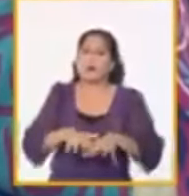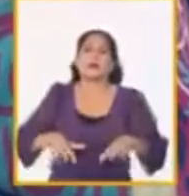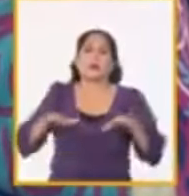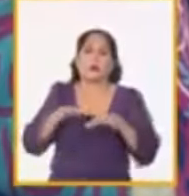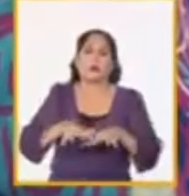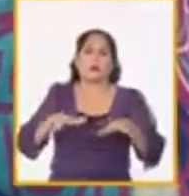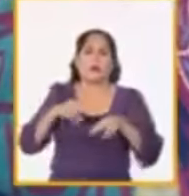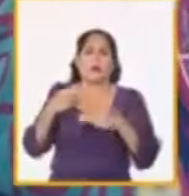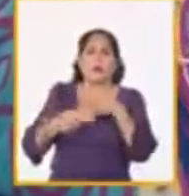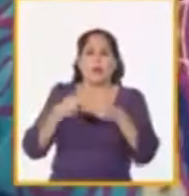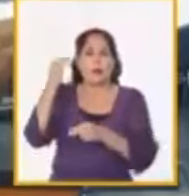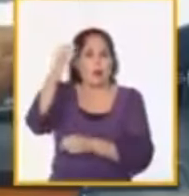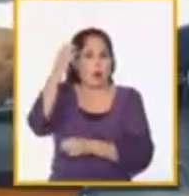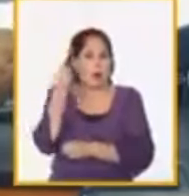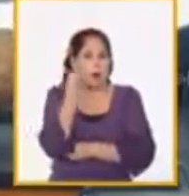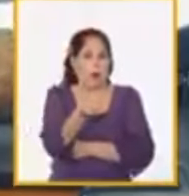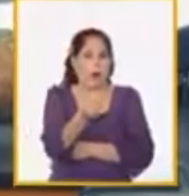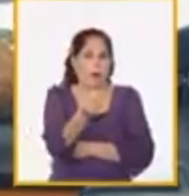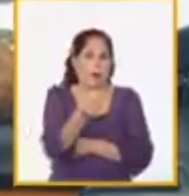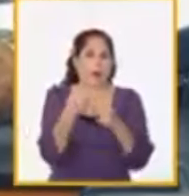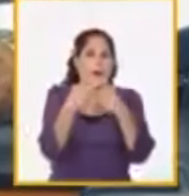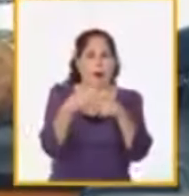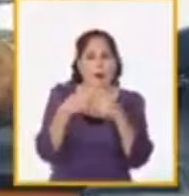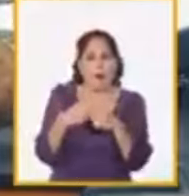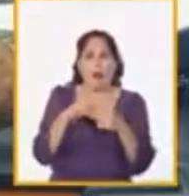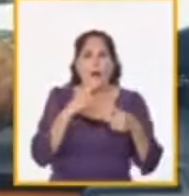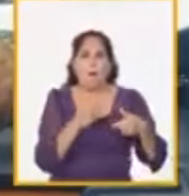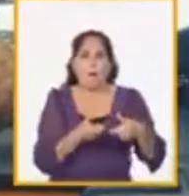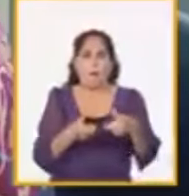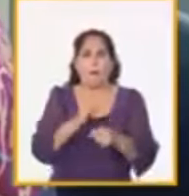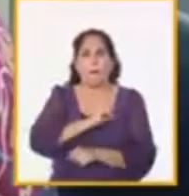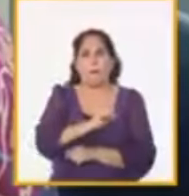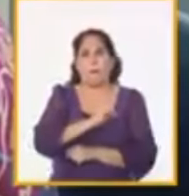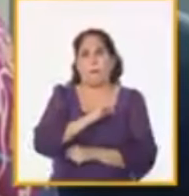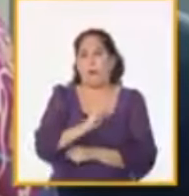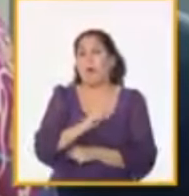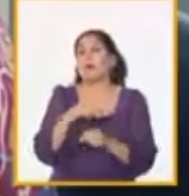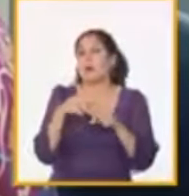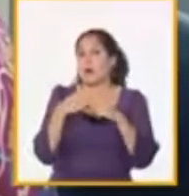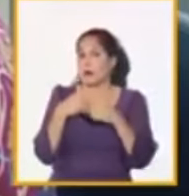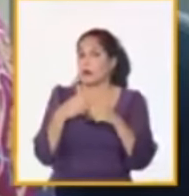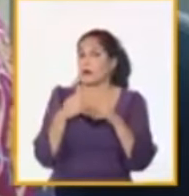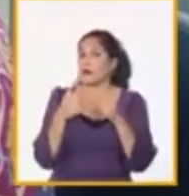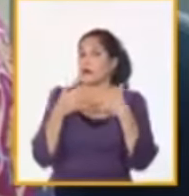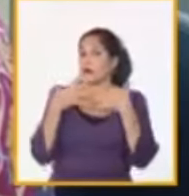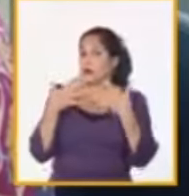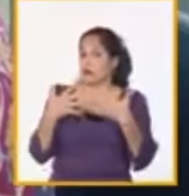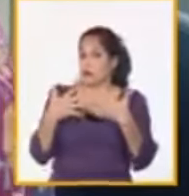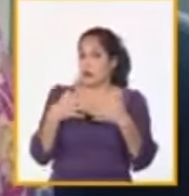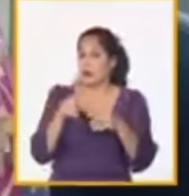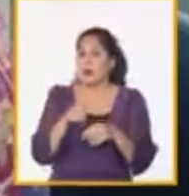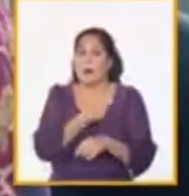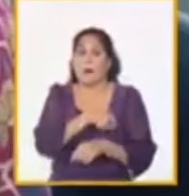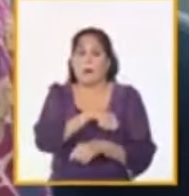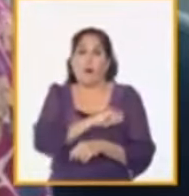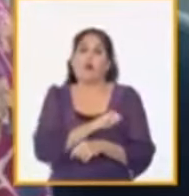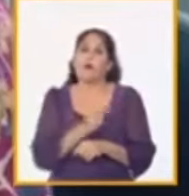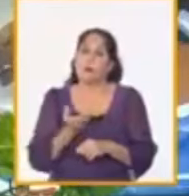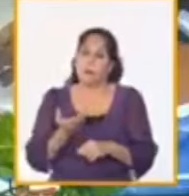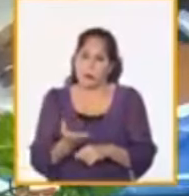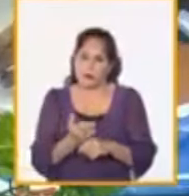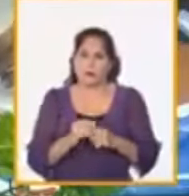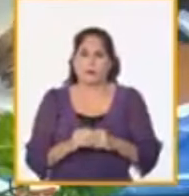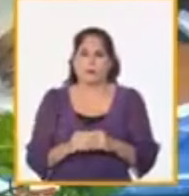se ejecuta en aras de hacer sostenible el abasto de agua. Resultados concretos, eso demanda el pueblo. Desde